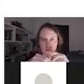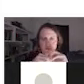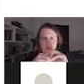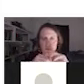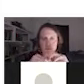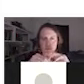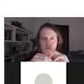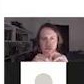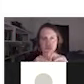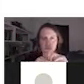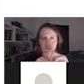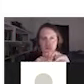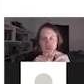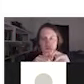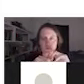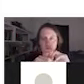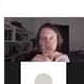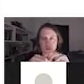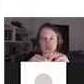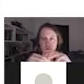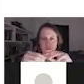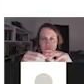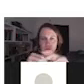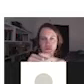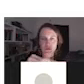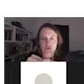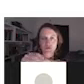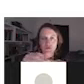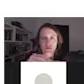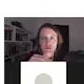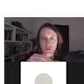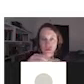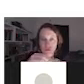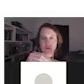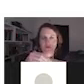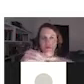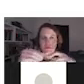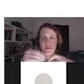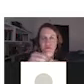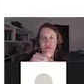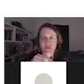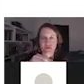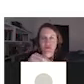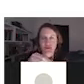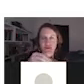manifestaciones divertidas, humorísticas, pero también críticas.